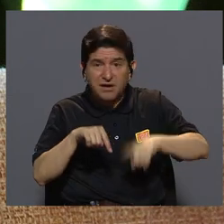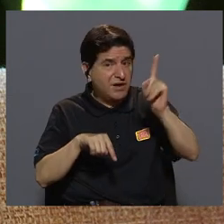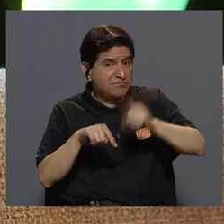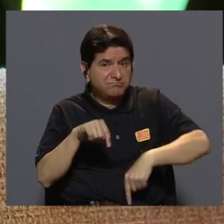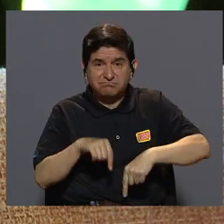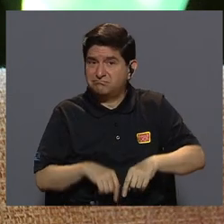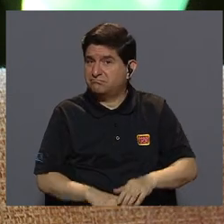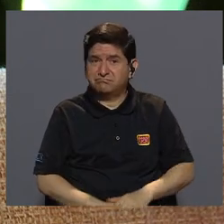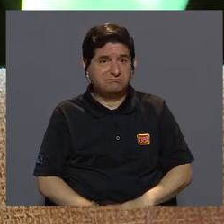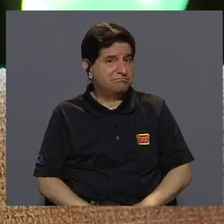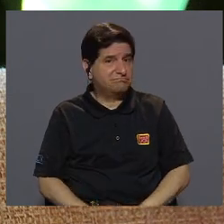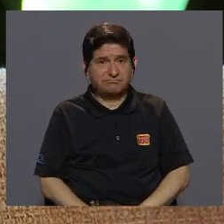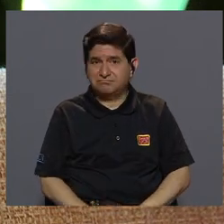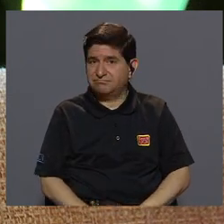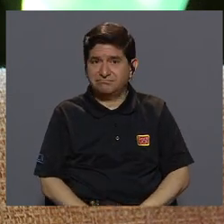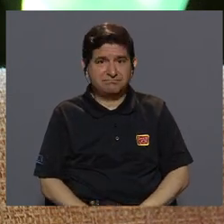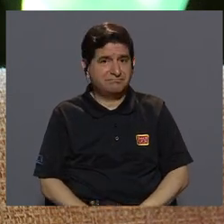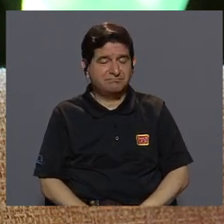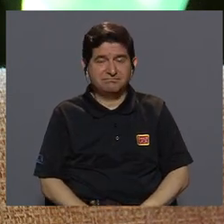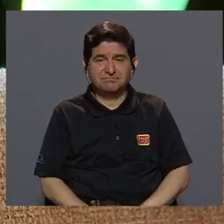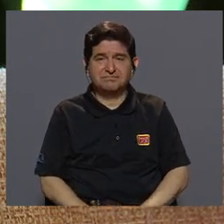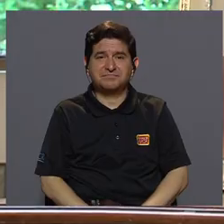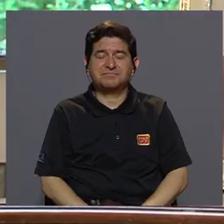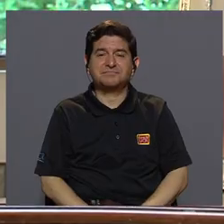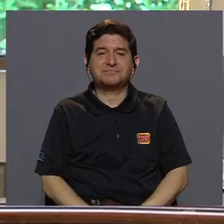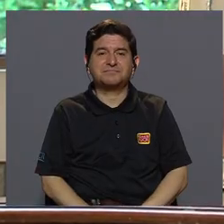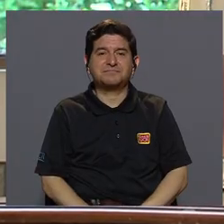pudo, ¿verdad? Y entonces,